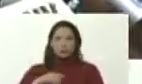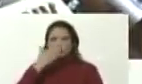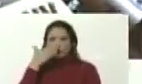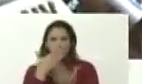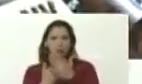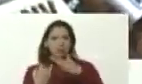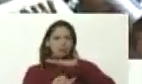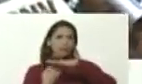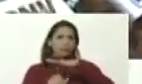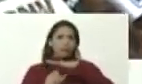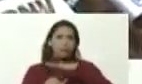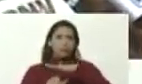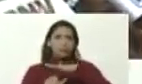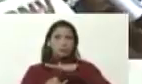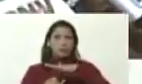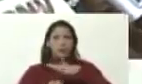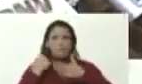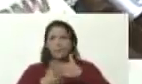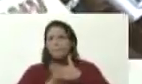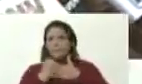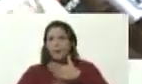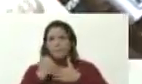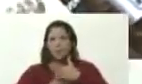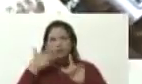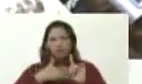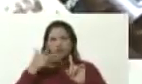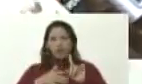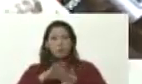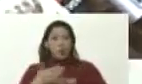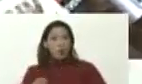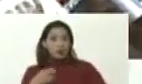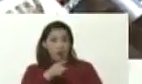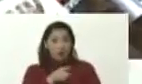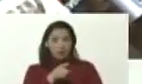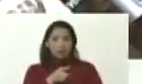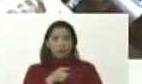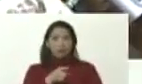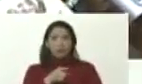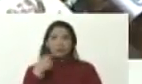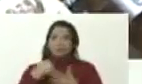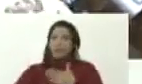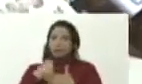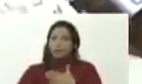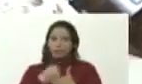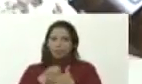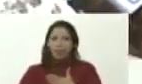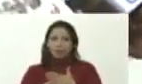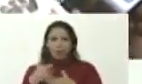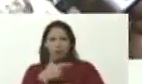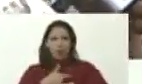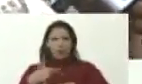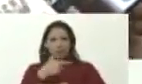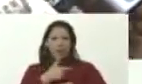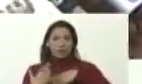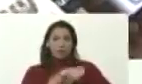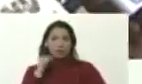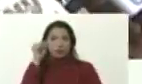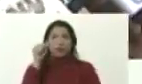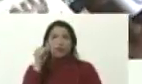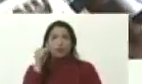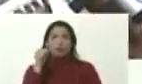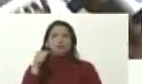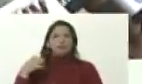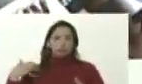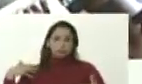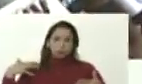de instituciones dando la batalla, formándose. ¿Por qué? Porque esta batalla de gobernar en revolución es a largo aliento, a largo